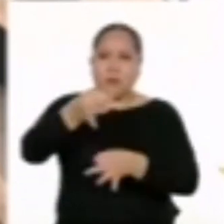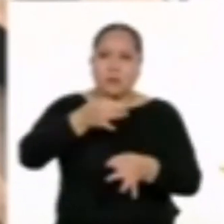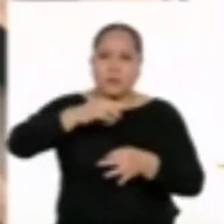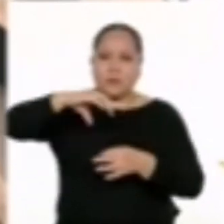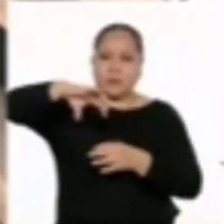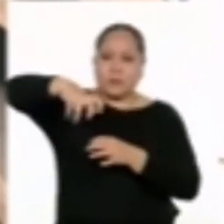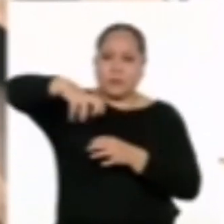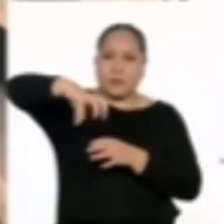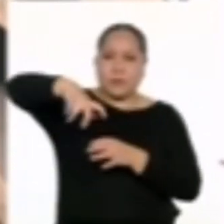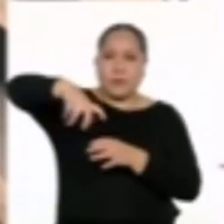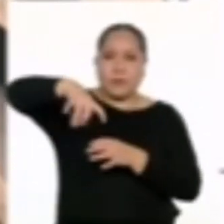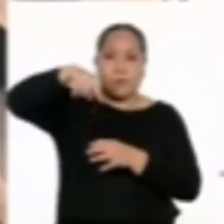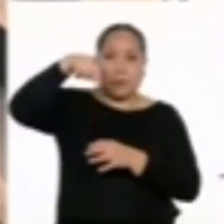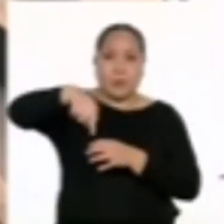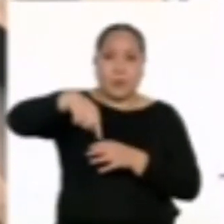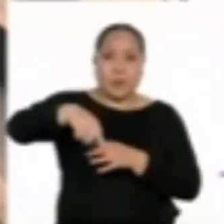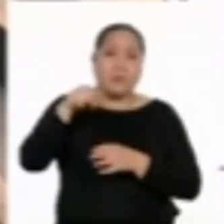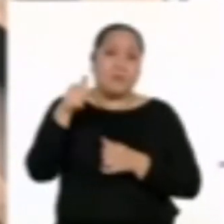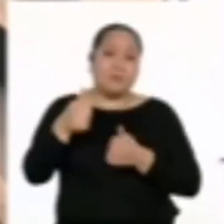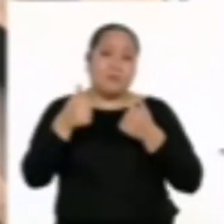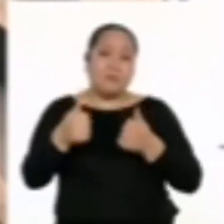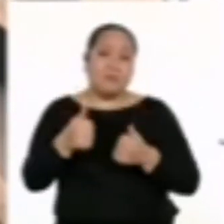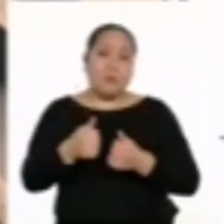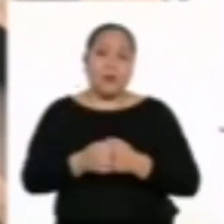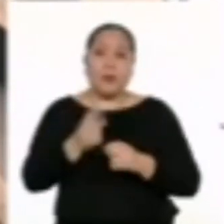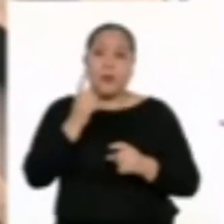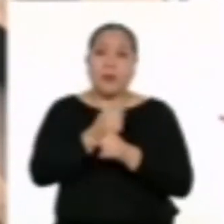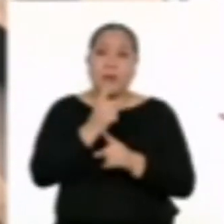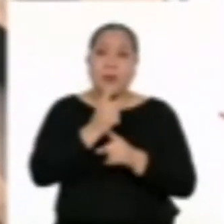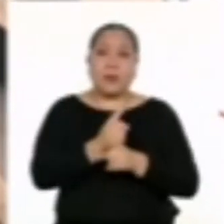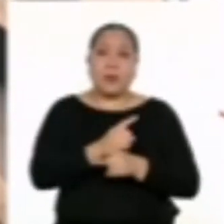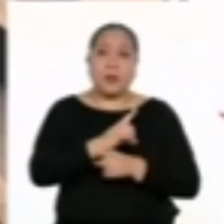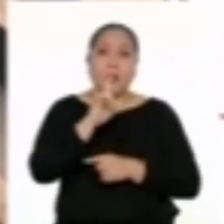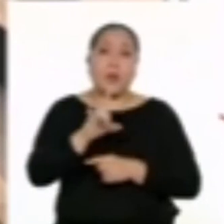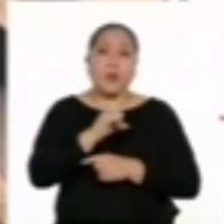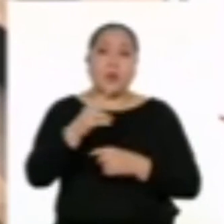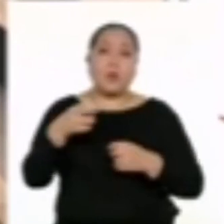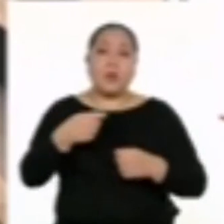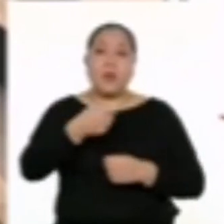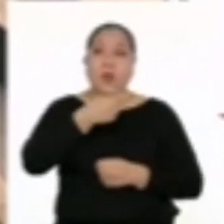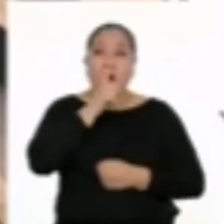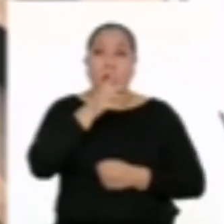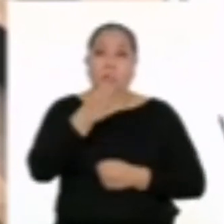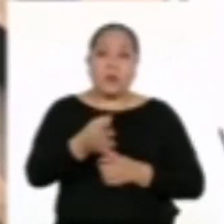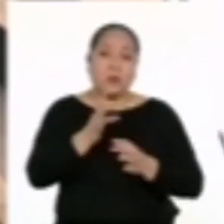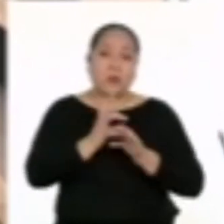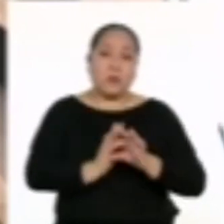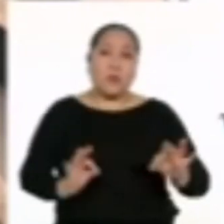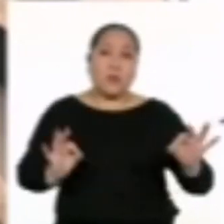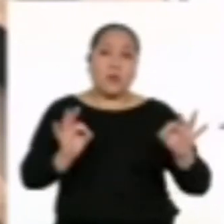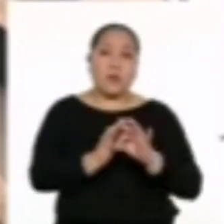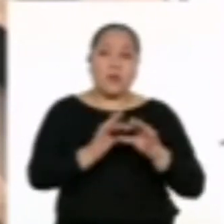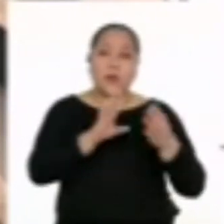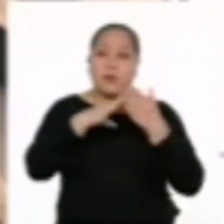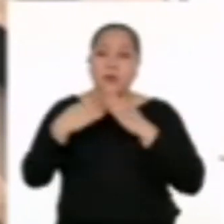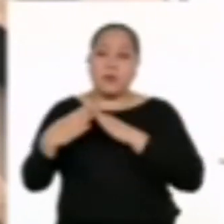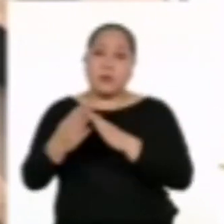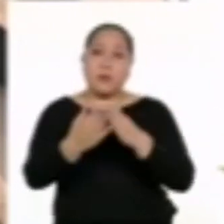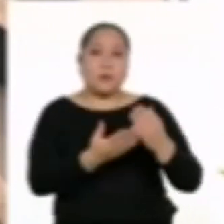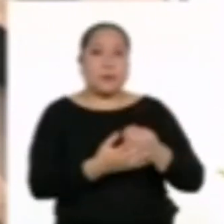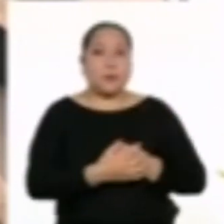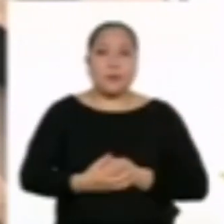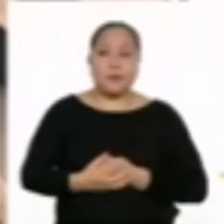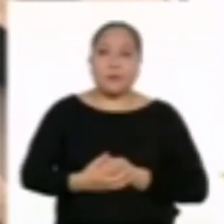reemplazar la grifería de nuestro hogar por grifería más eficiente en el uso del recurso agua, tan importante para la ciudad y para el